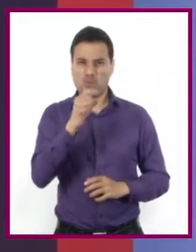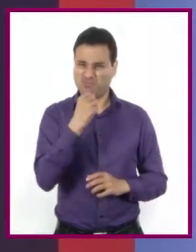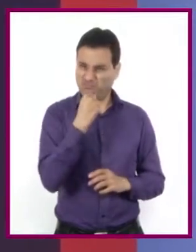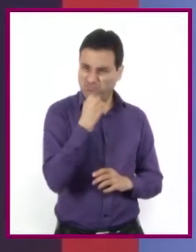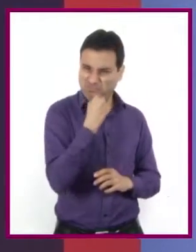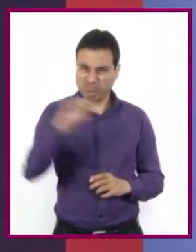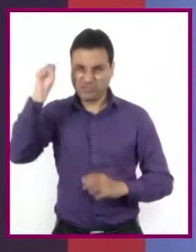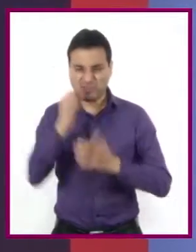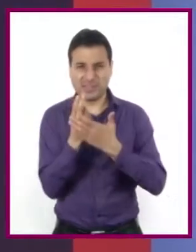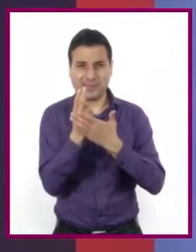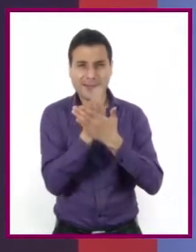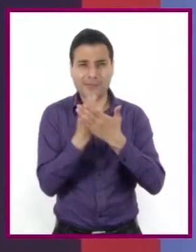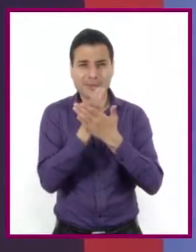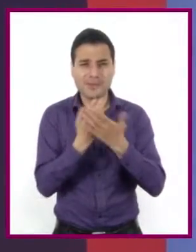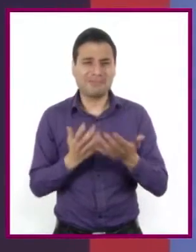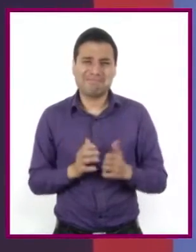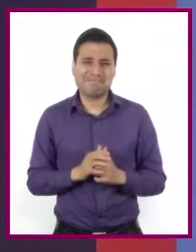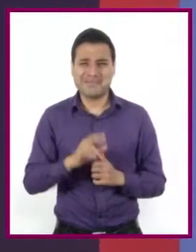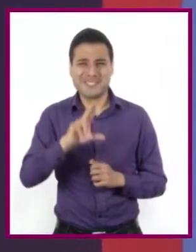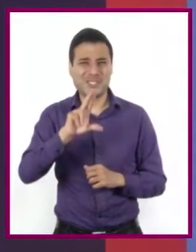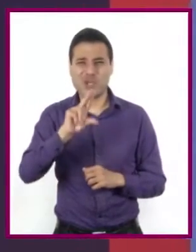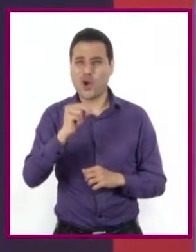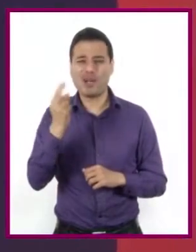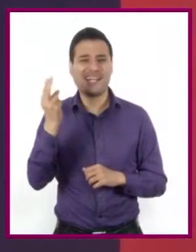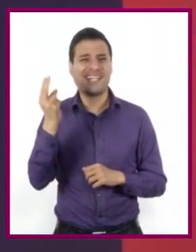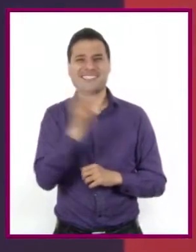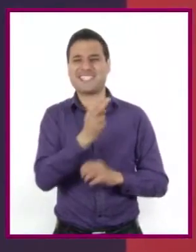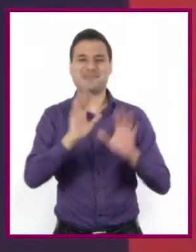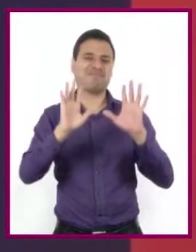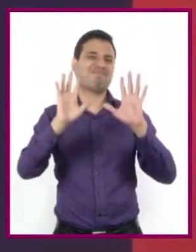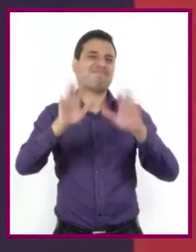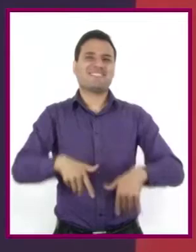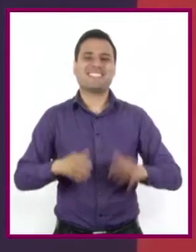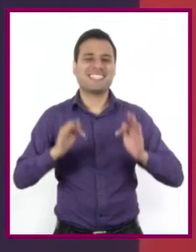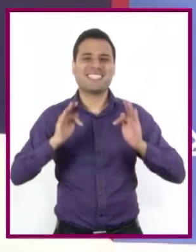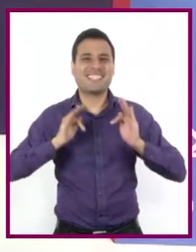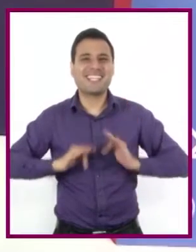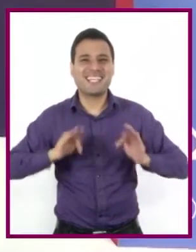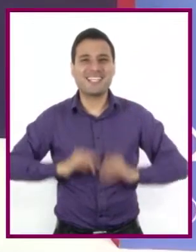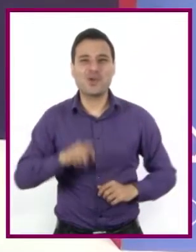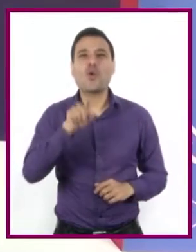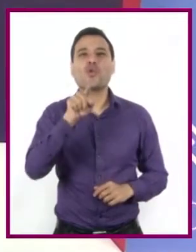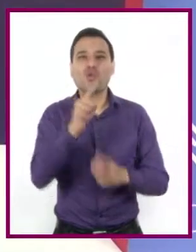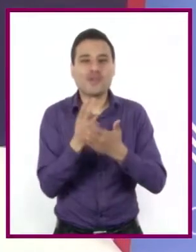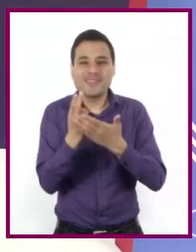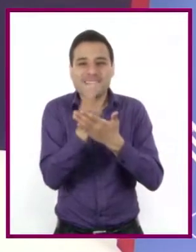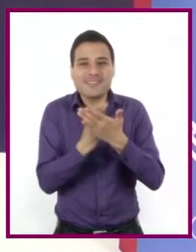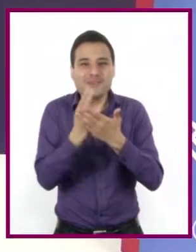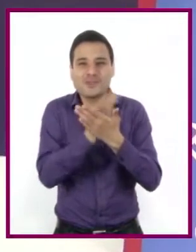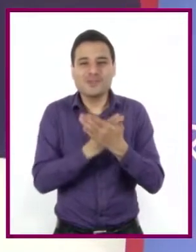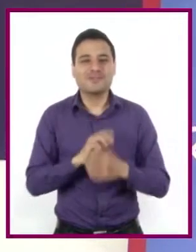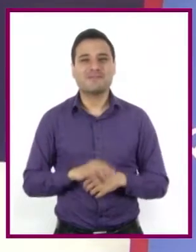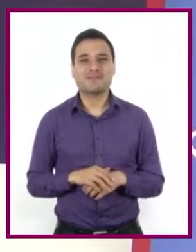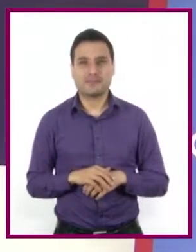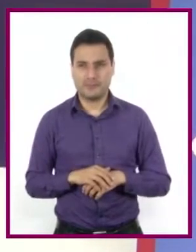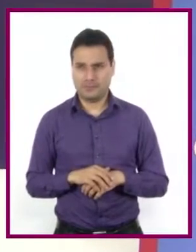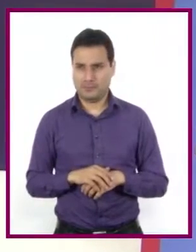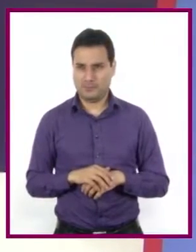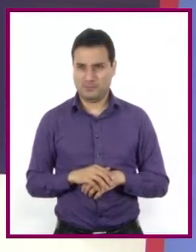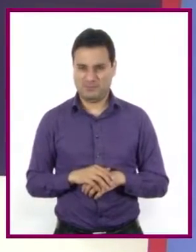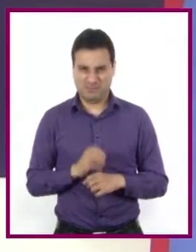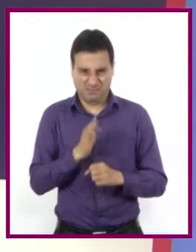expertos en la elaboración de trazos. Lo que importa es que lo intenten. Profesora, pero si estamos hablando